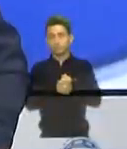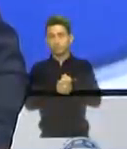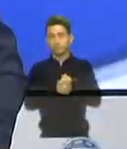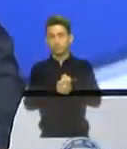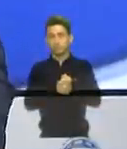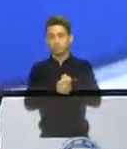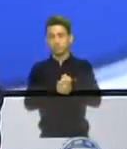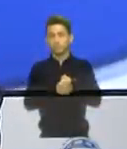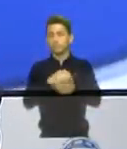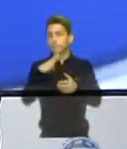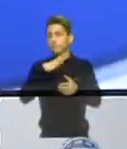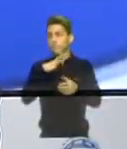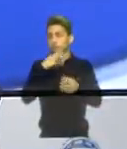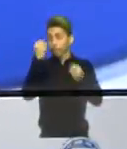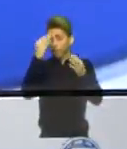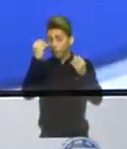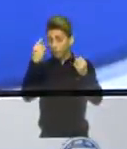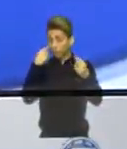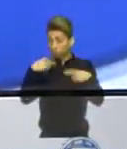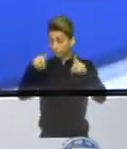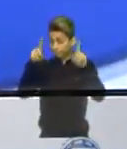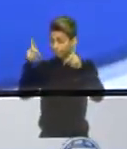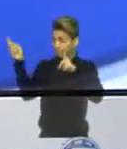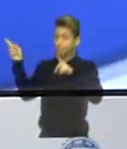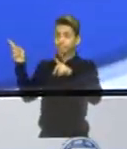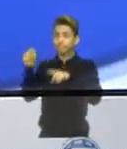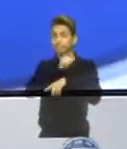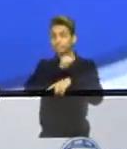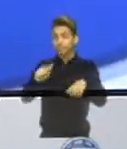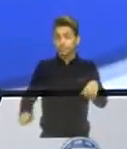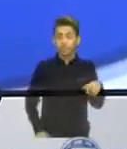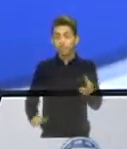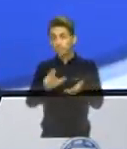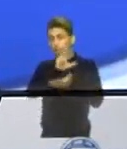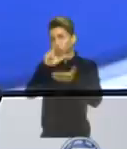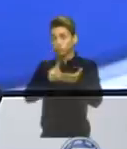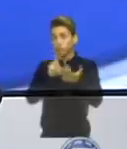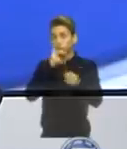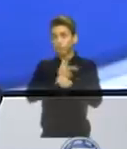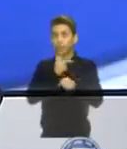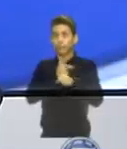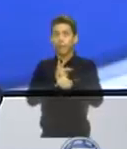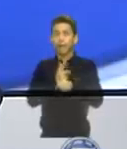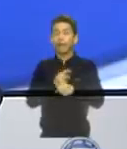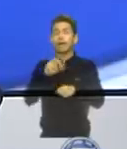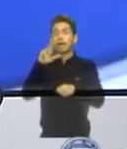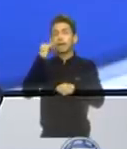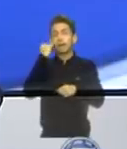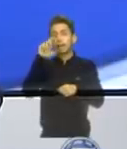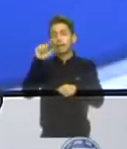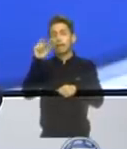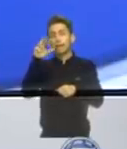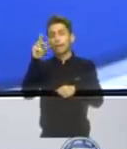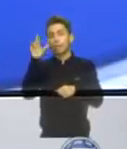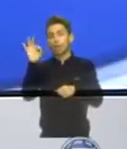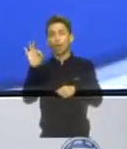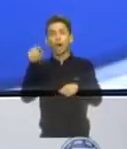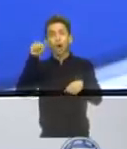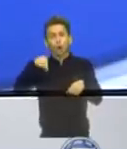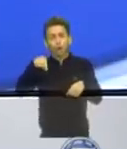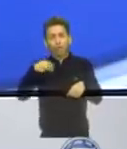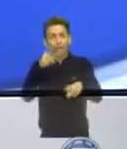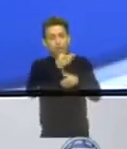Tenemos información en directo aquí en Noti7. El alcalde de la ciudad capital, Ricardo Quiñones, se encuentra supervisando varias obras de infraestructura sobre el Atanasio